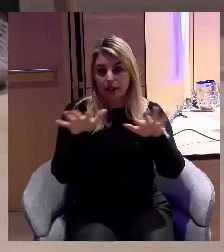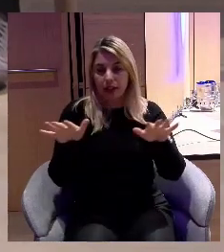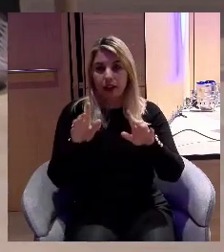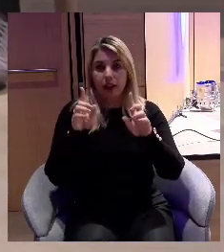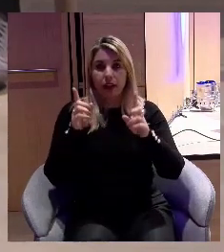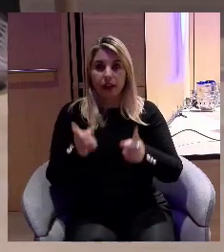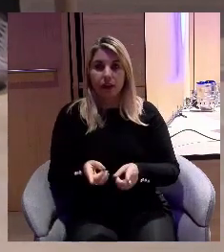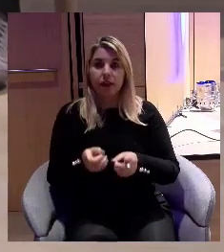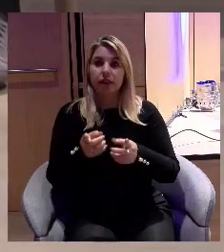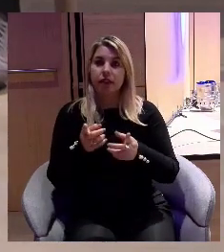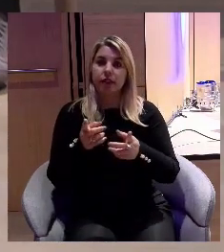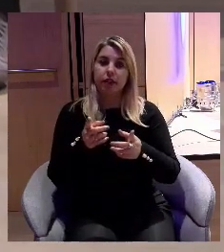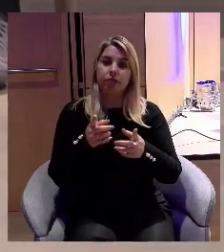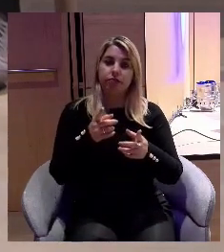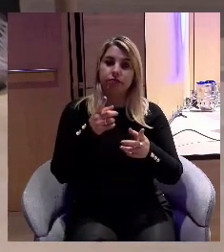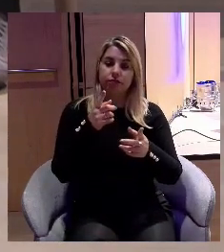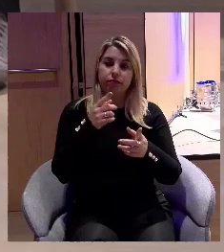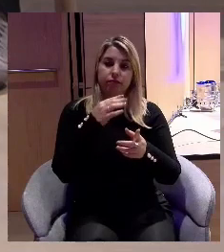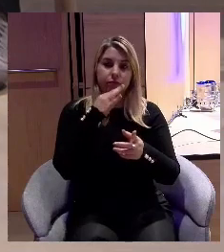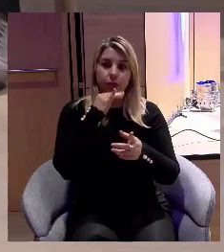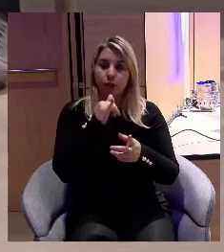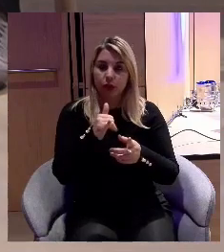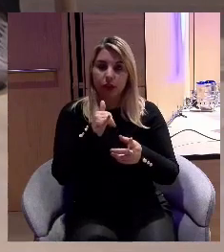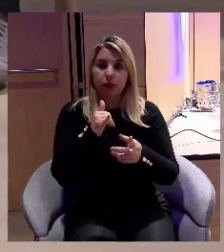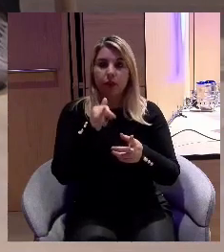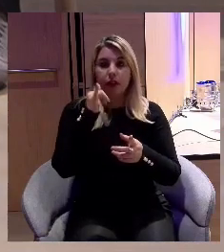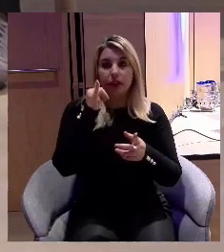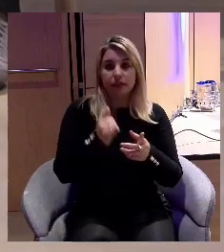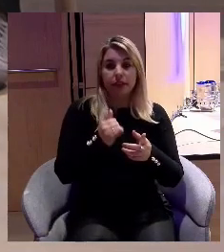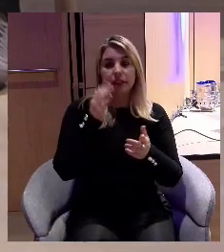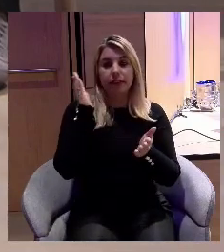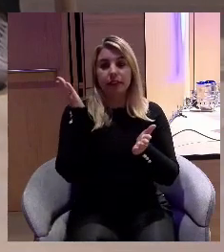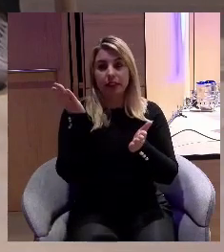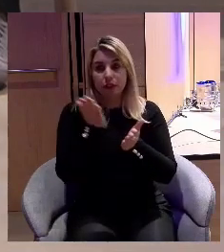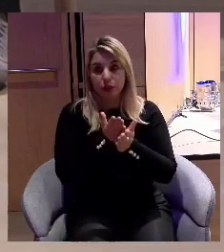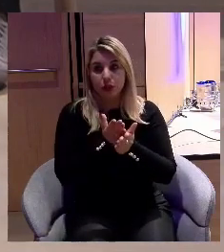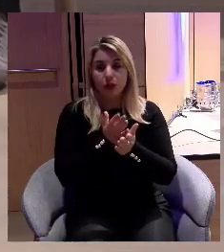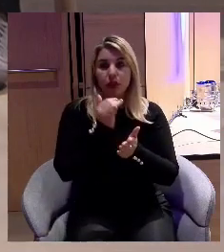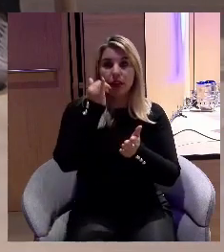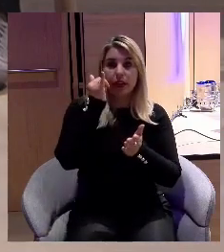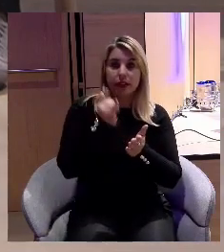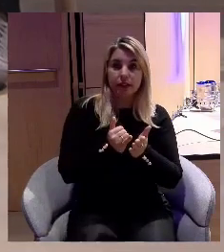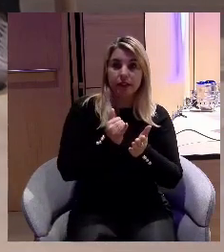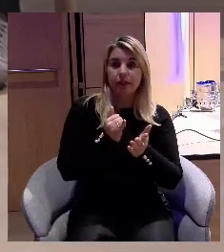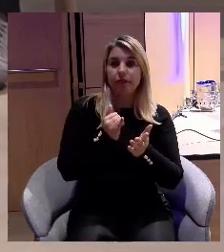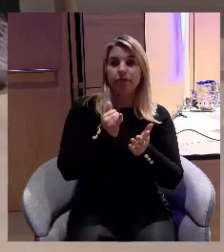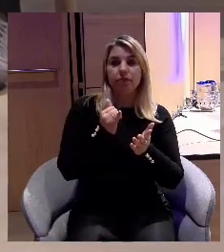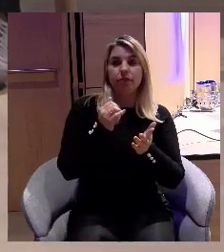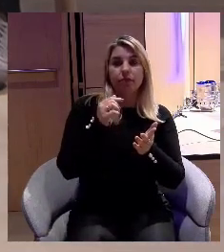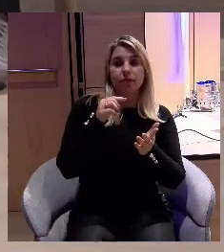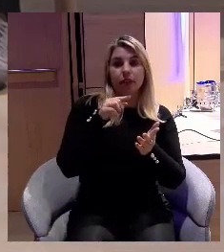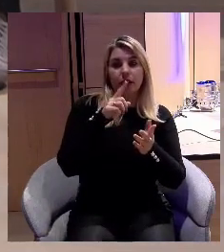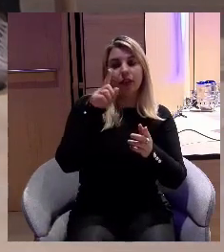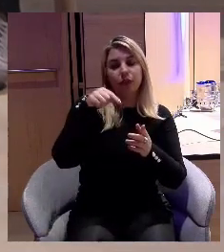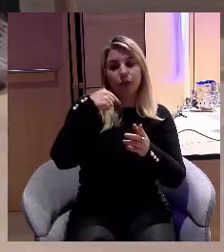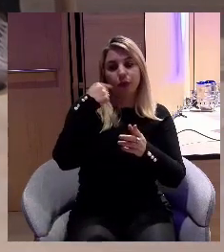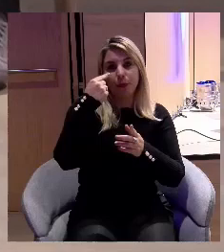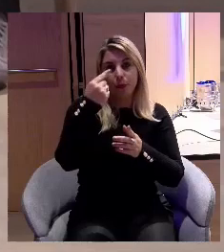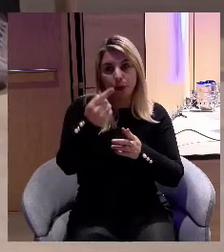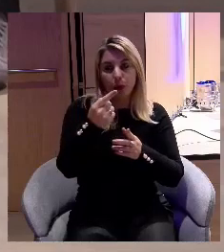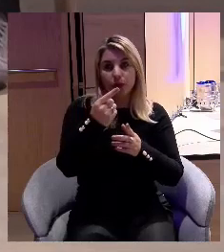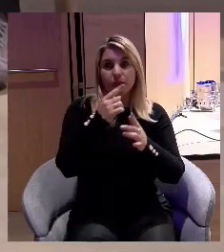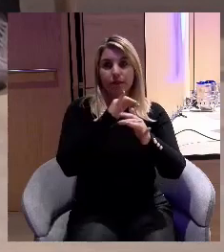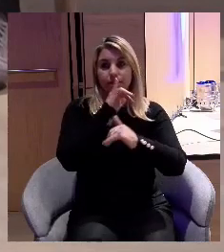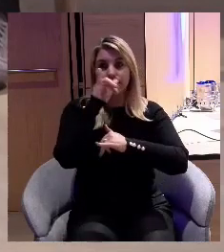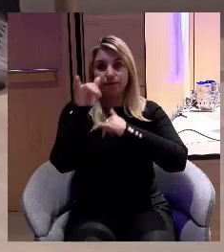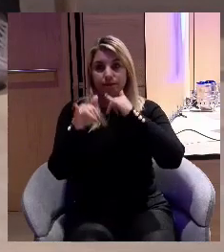los han investigado, si han tenido sanciones, cómo ha sido su gestión, que eso es nuestra próxima entrega, una rendición